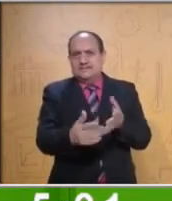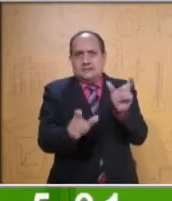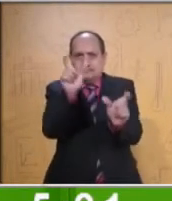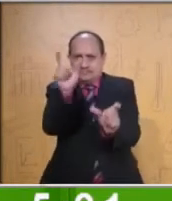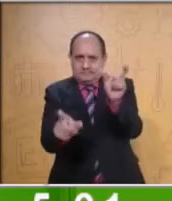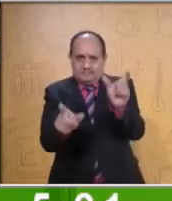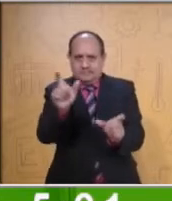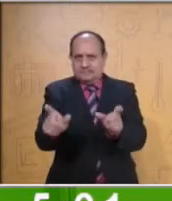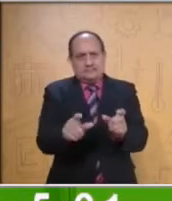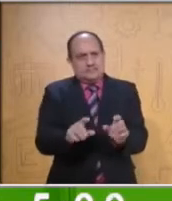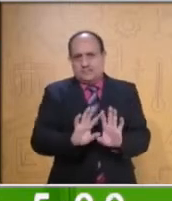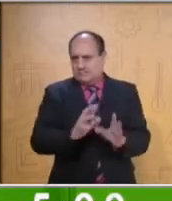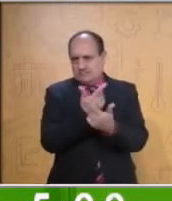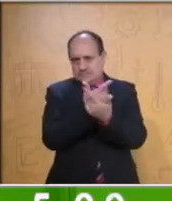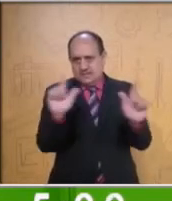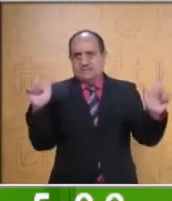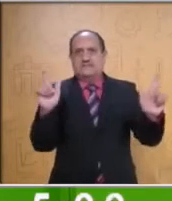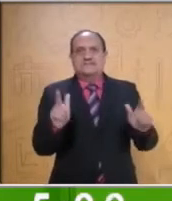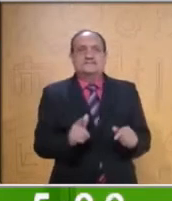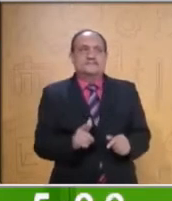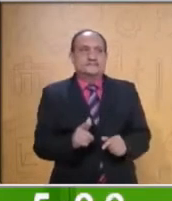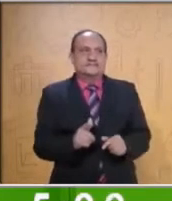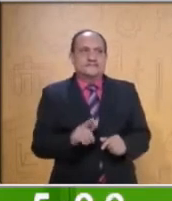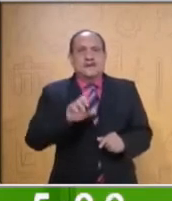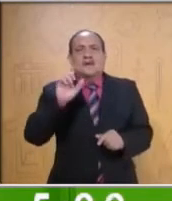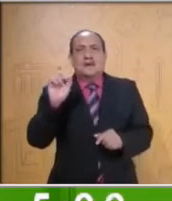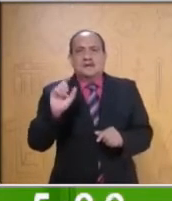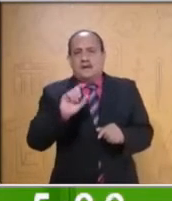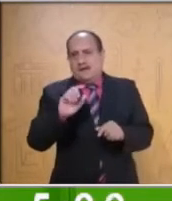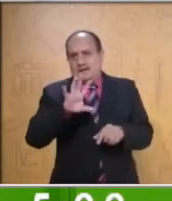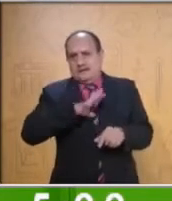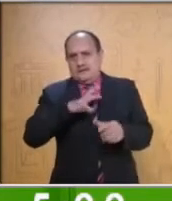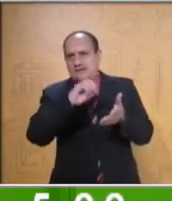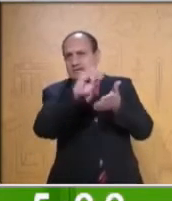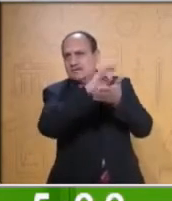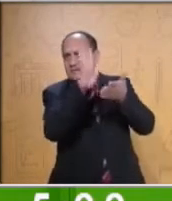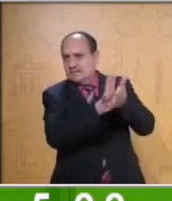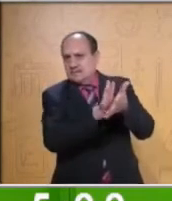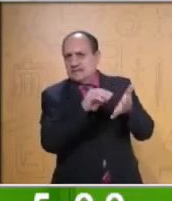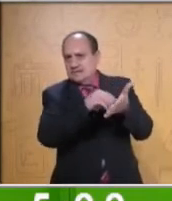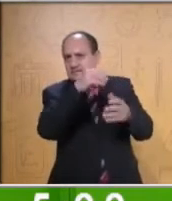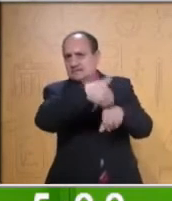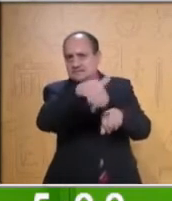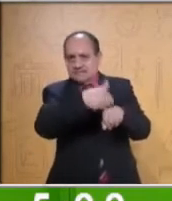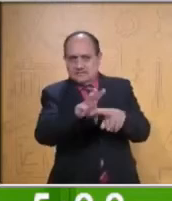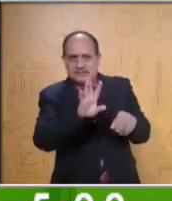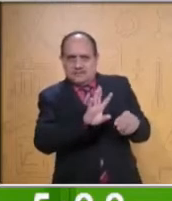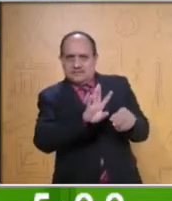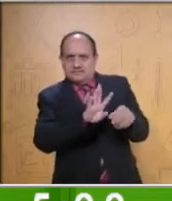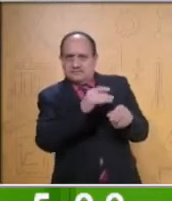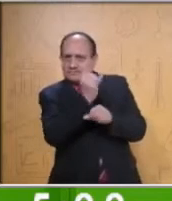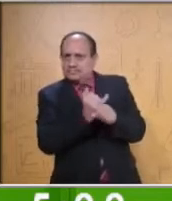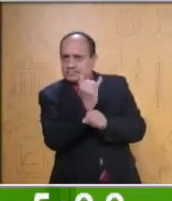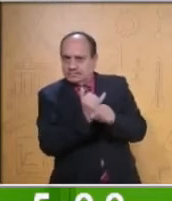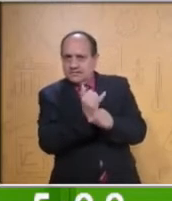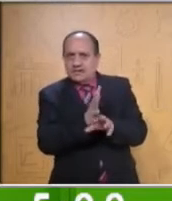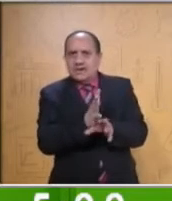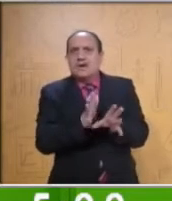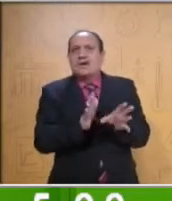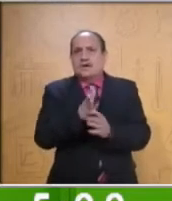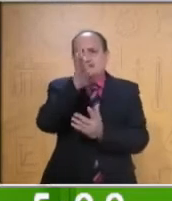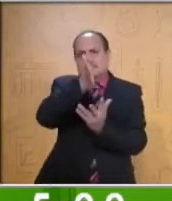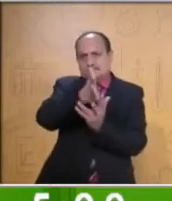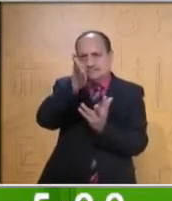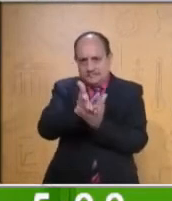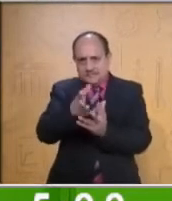estamos nosotros manejando. Entonces, después de que yo tengo estos datos, yo voy a trabajar para establecer las medidas